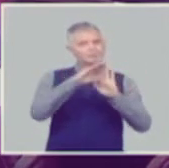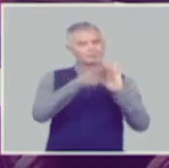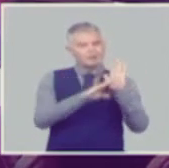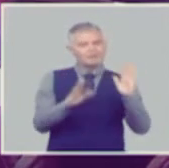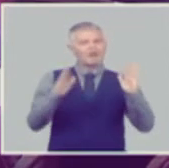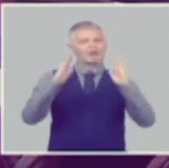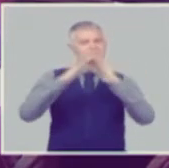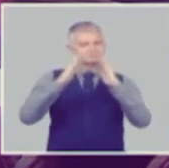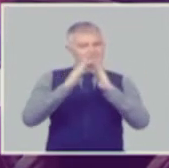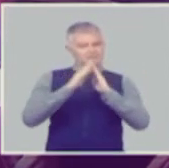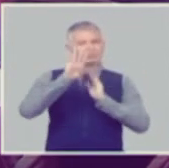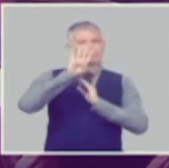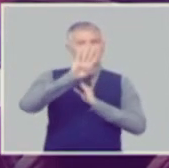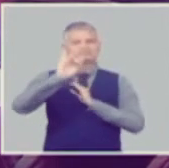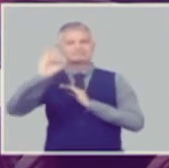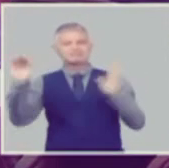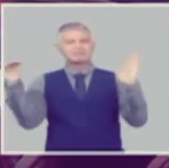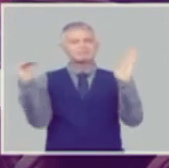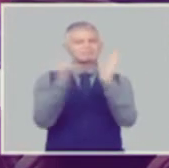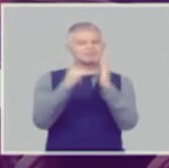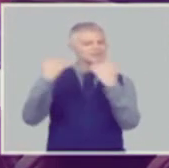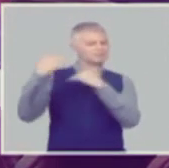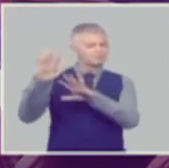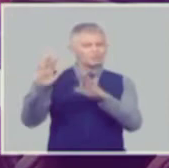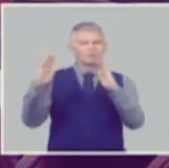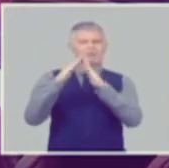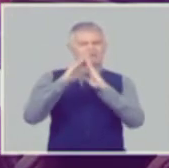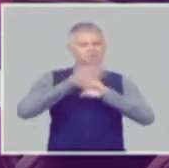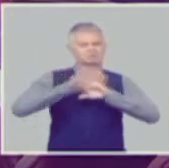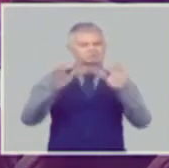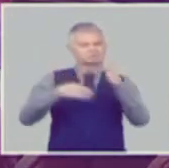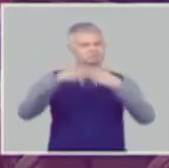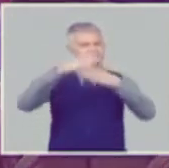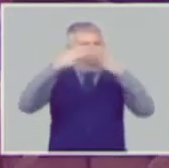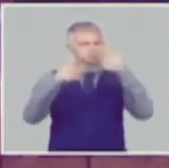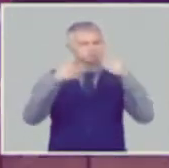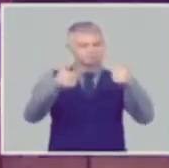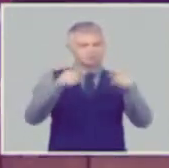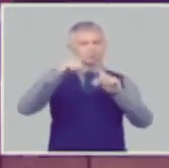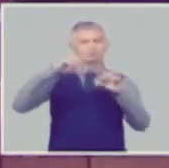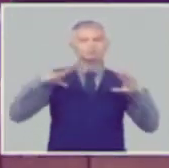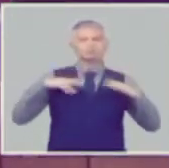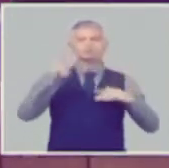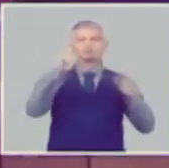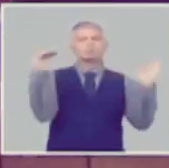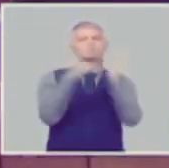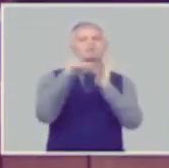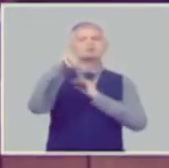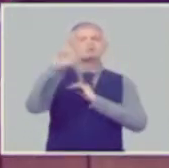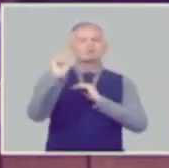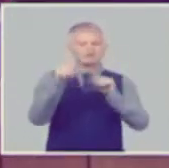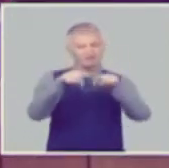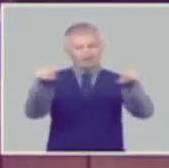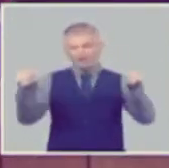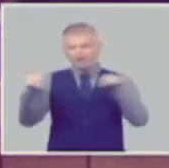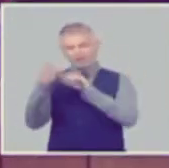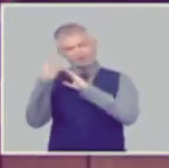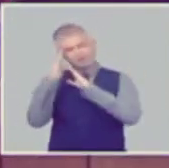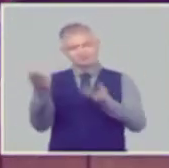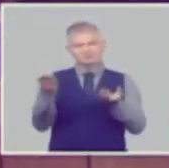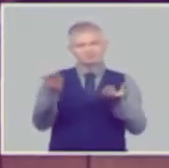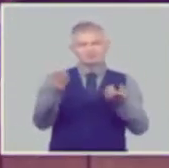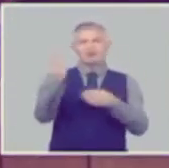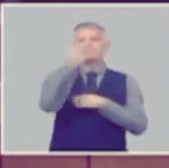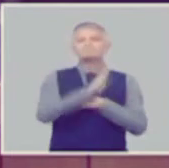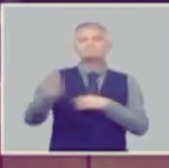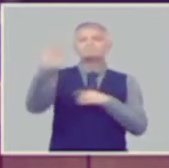con 47.400 inmuebles terminados, el turismo con 2.000 nuevas habitaciones, la primera bioeléctrica en operaciones en el